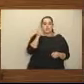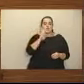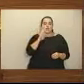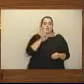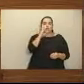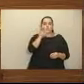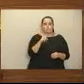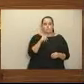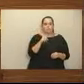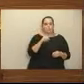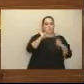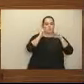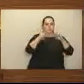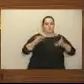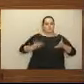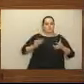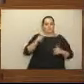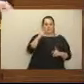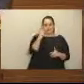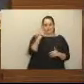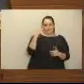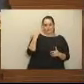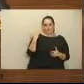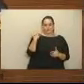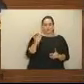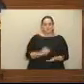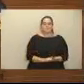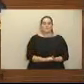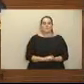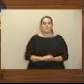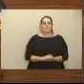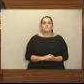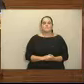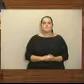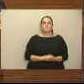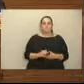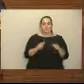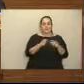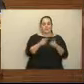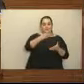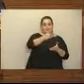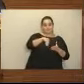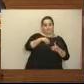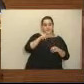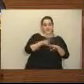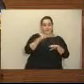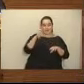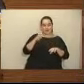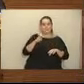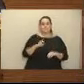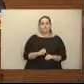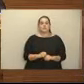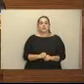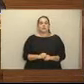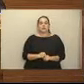más todavía ese agujero en el que se ha precipitado la vida pública en España. Las tarjetas negras de Bankia y el caso de